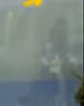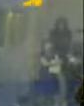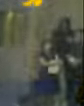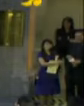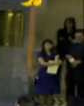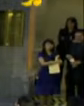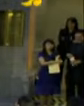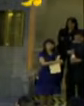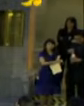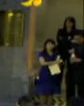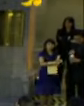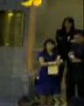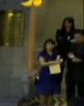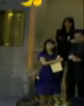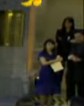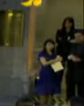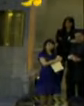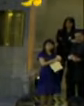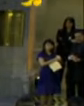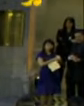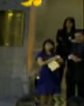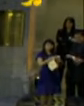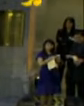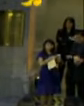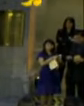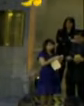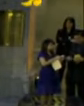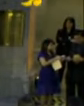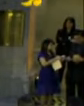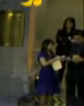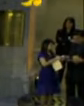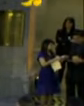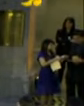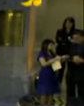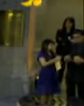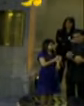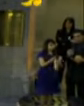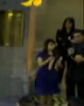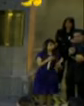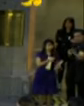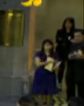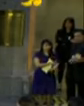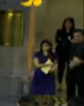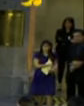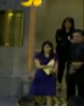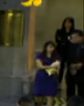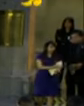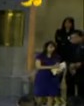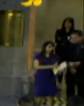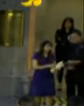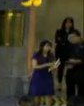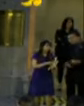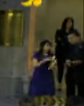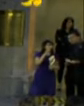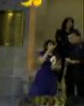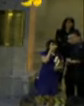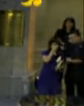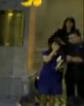Qué amable siempre el senador Barbosa, el senador, por supuesto que también ya está aquí con nosotros Ernesto Rufo, ya llegaron algunos compañeros